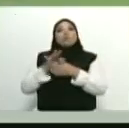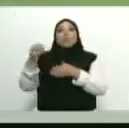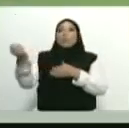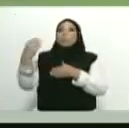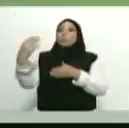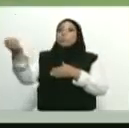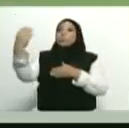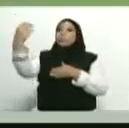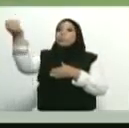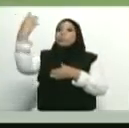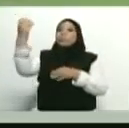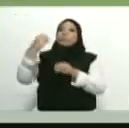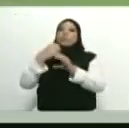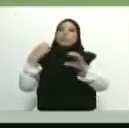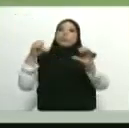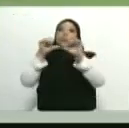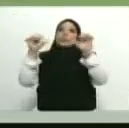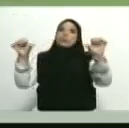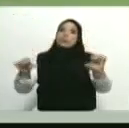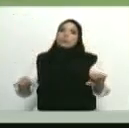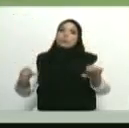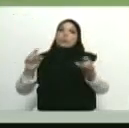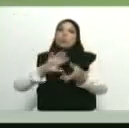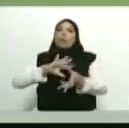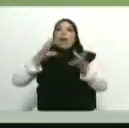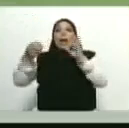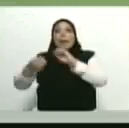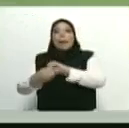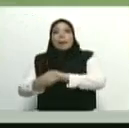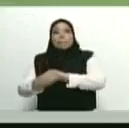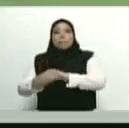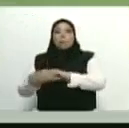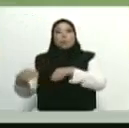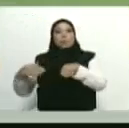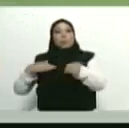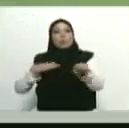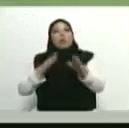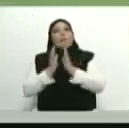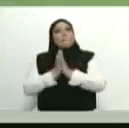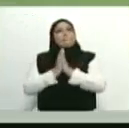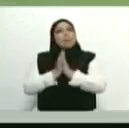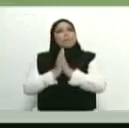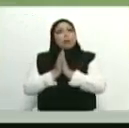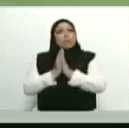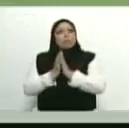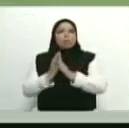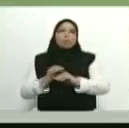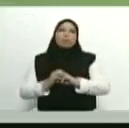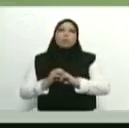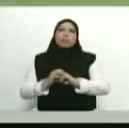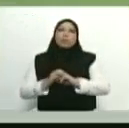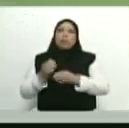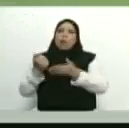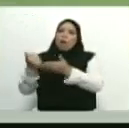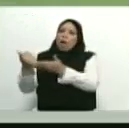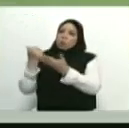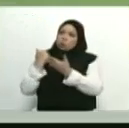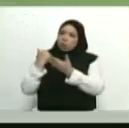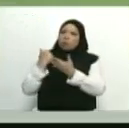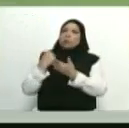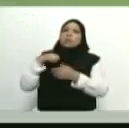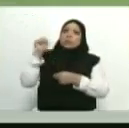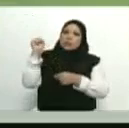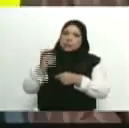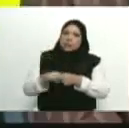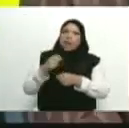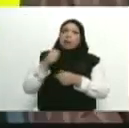sistemas viales, los sistemas de cambio de semáforo. Cónchale, por favor. ¿Tú me vas a ayudar en eso, Yoali? Seguro que